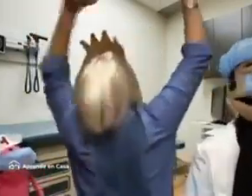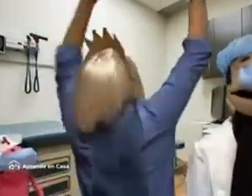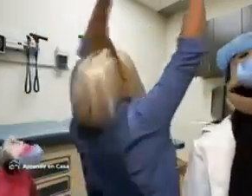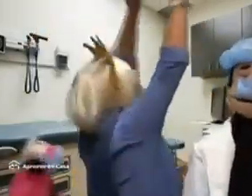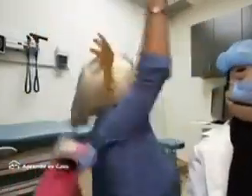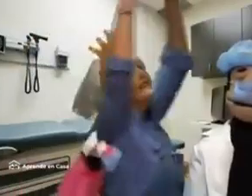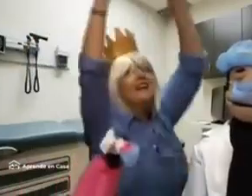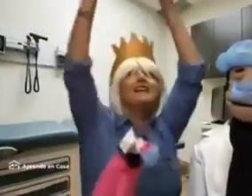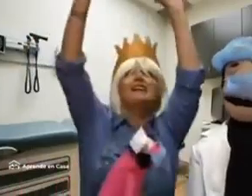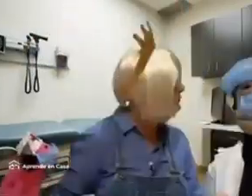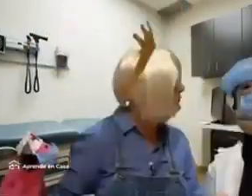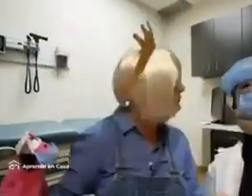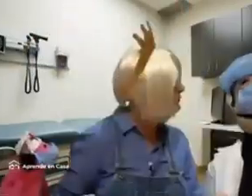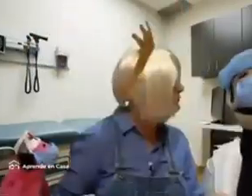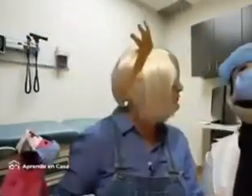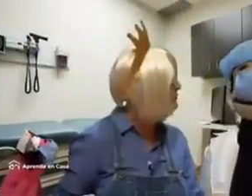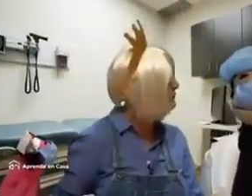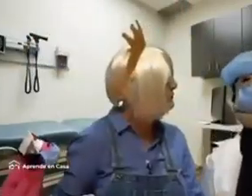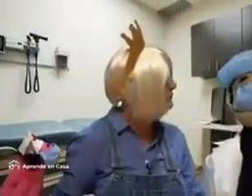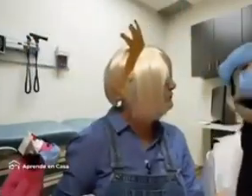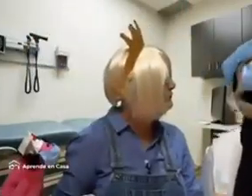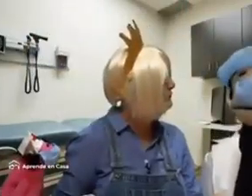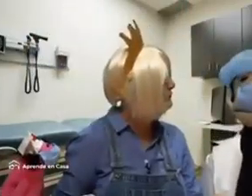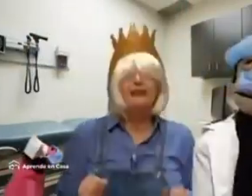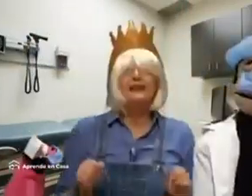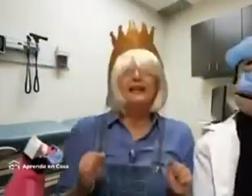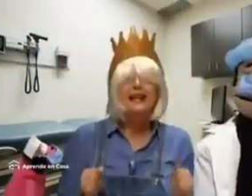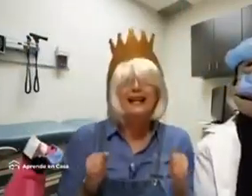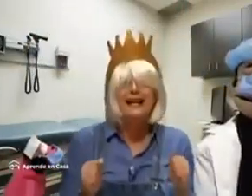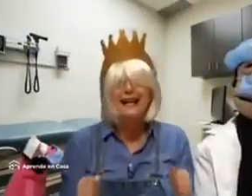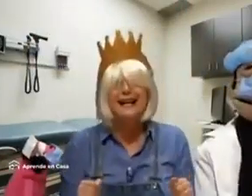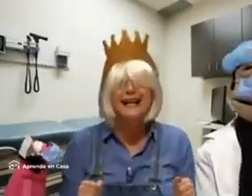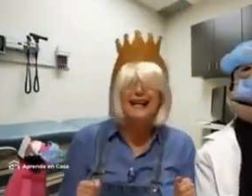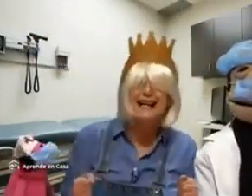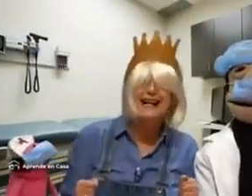¡Cha, cha, cha! ¡Qué rico!